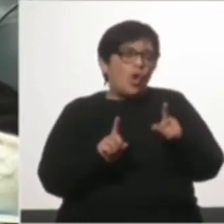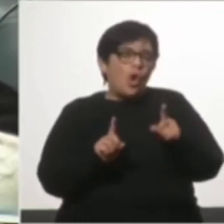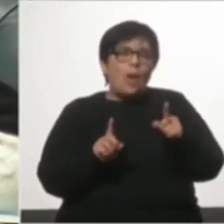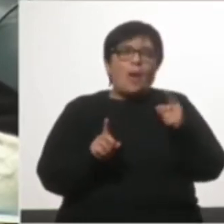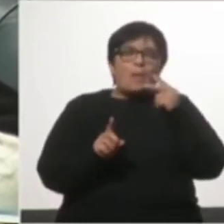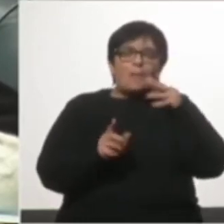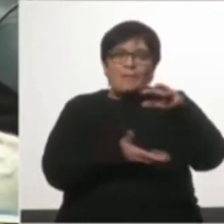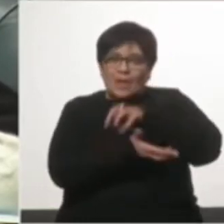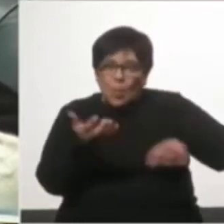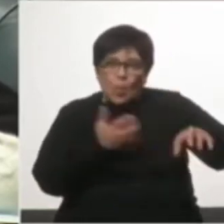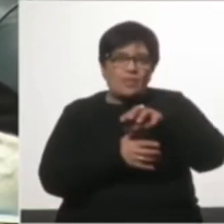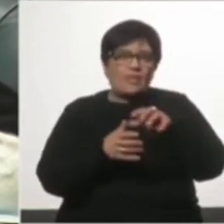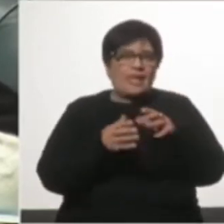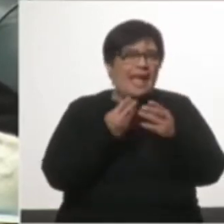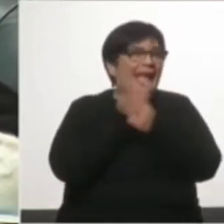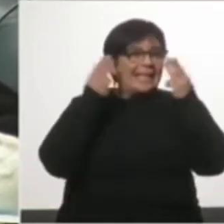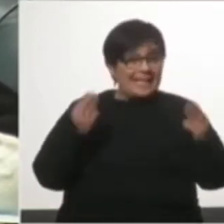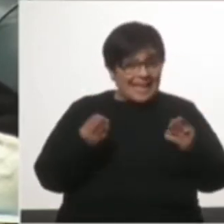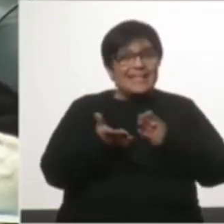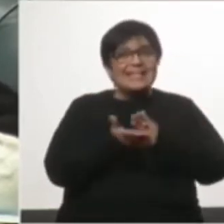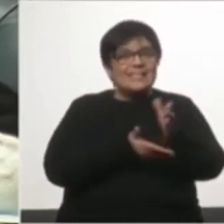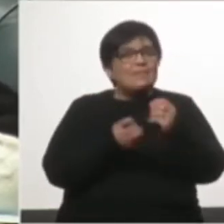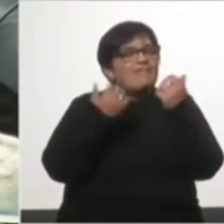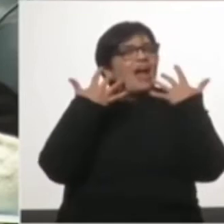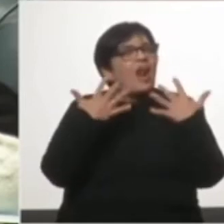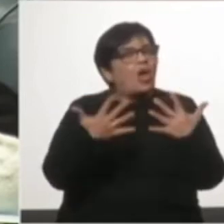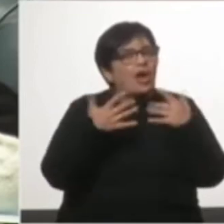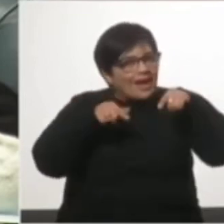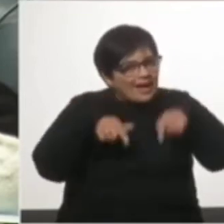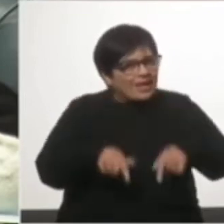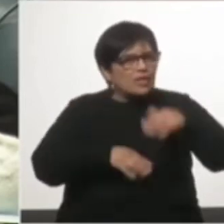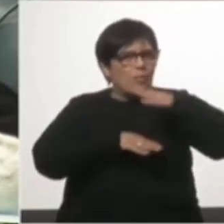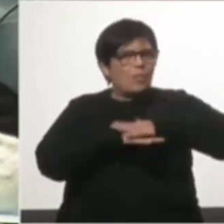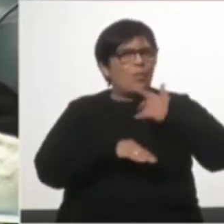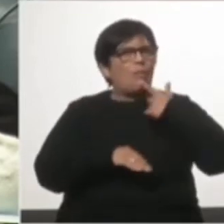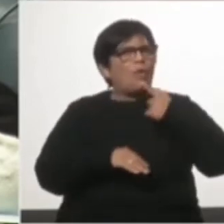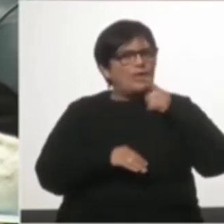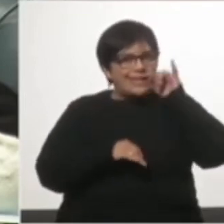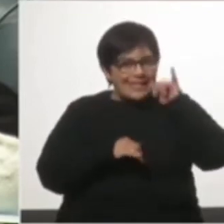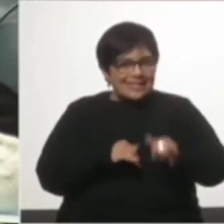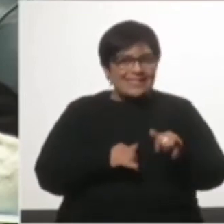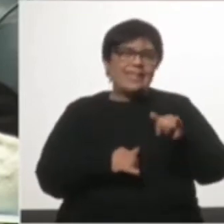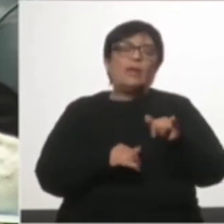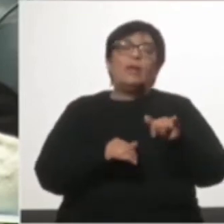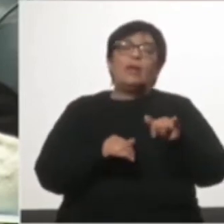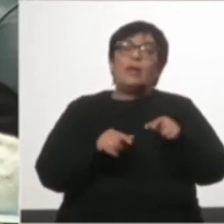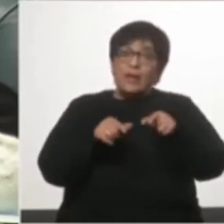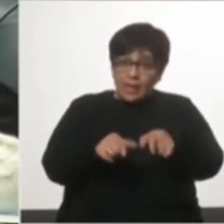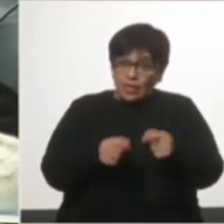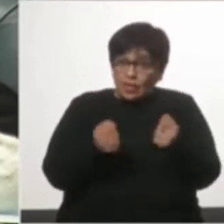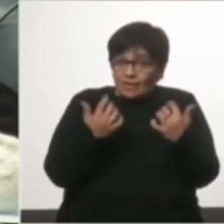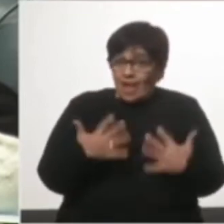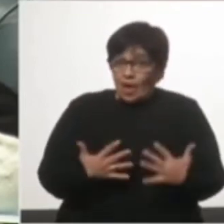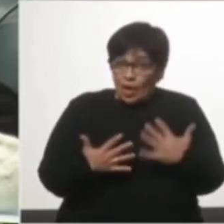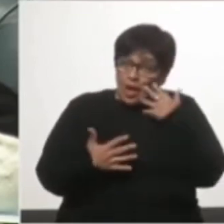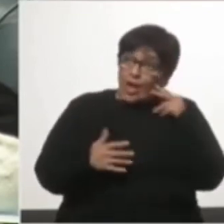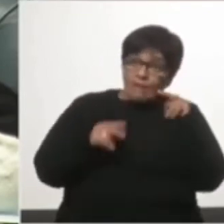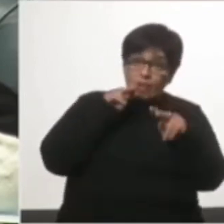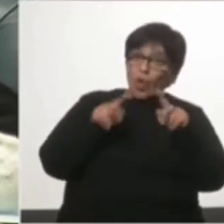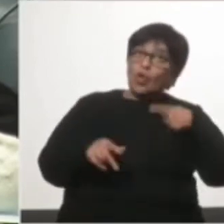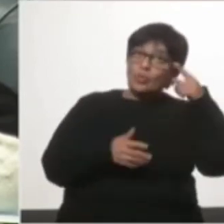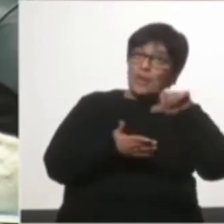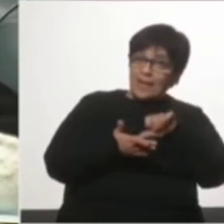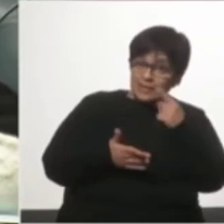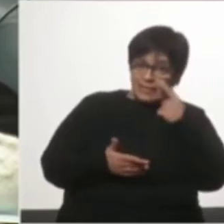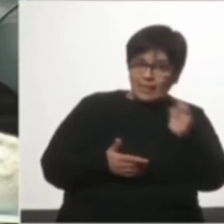barco. Es una cosa siempre de valorar la responsabilidad política del sistema. Estos valores se ven de afuera,